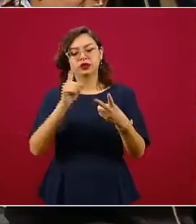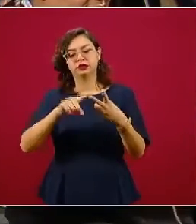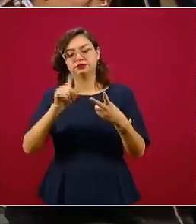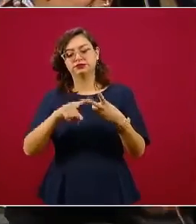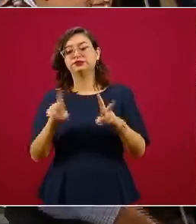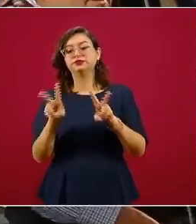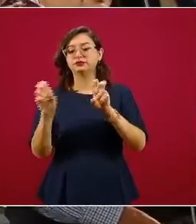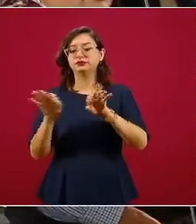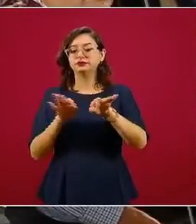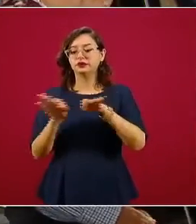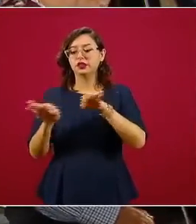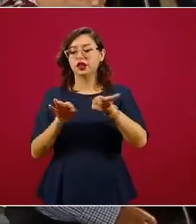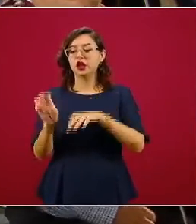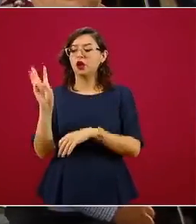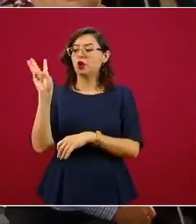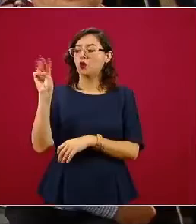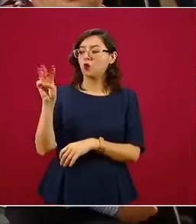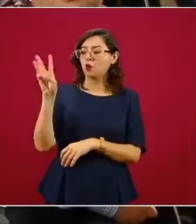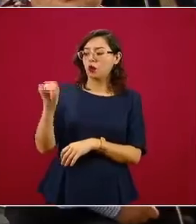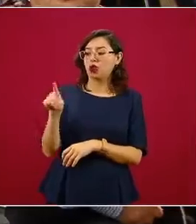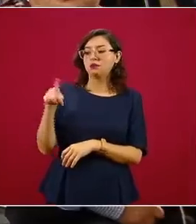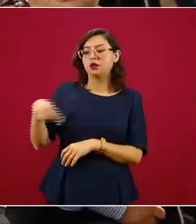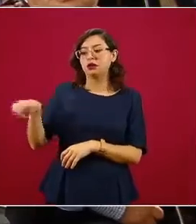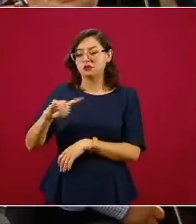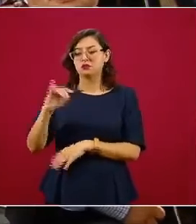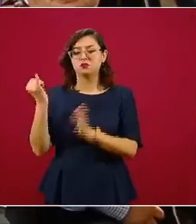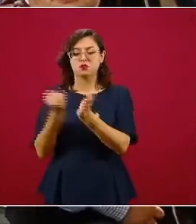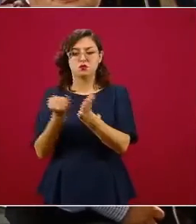ha comentado el día de ayer, que ha pagado sus